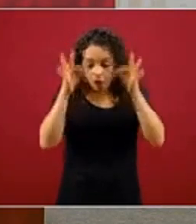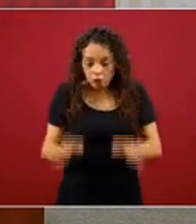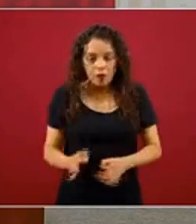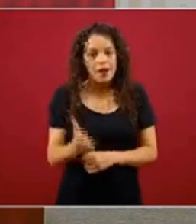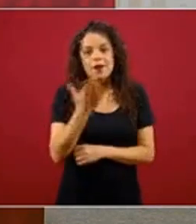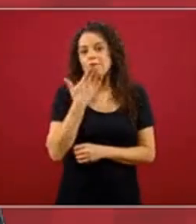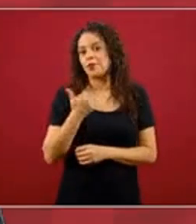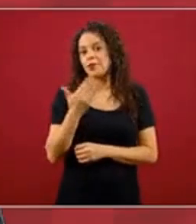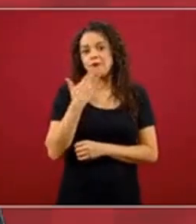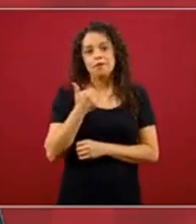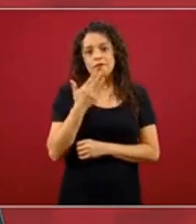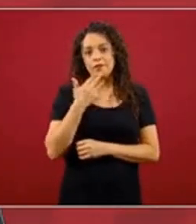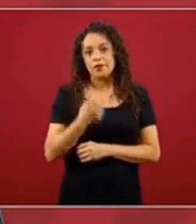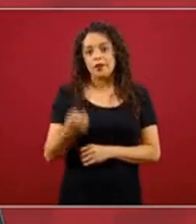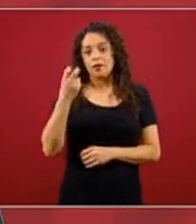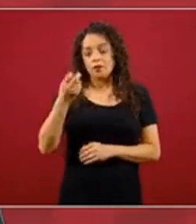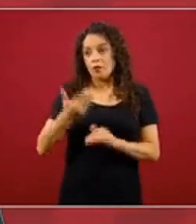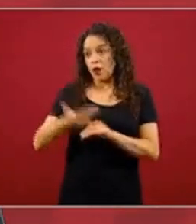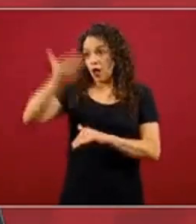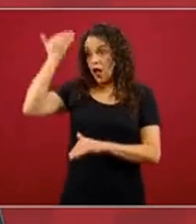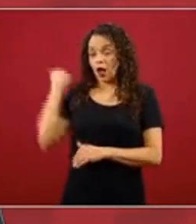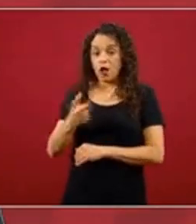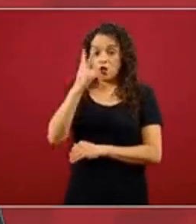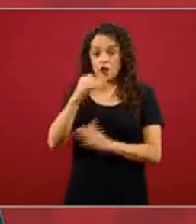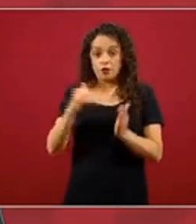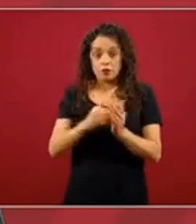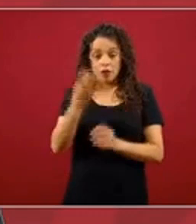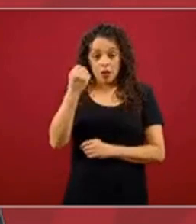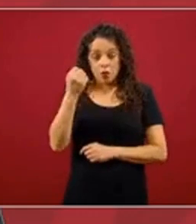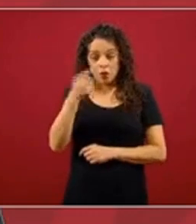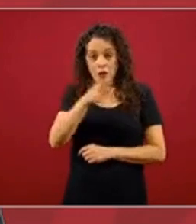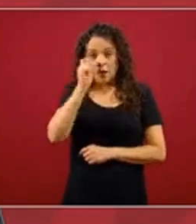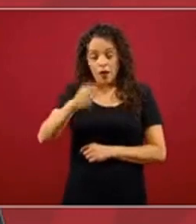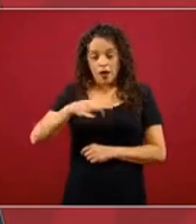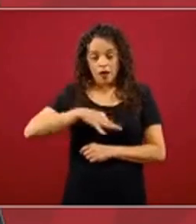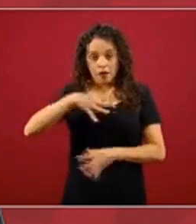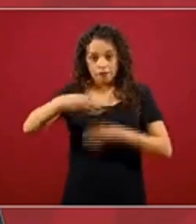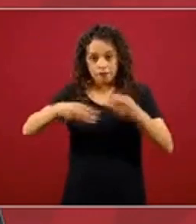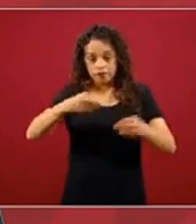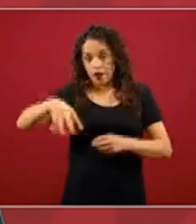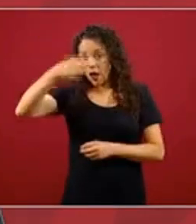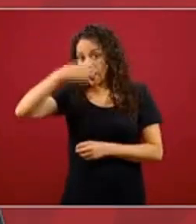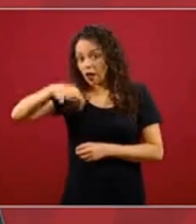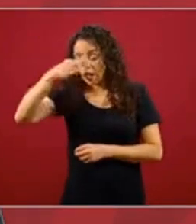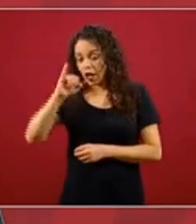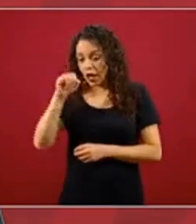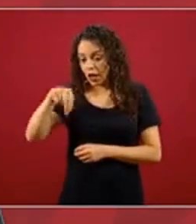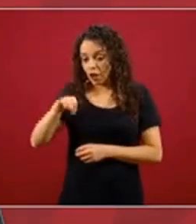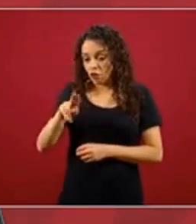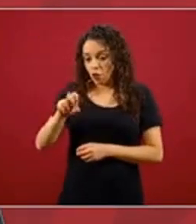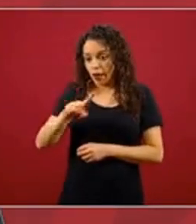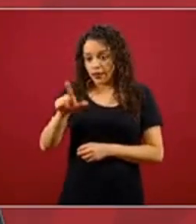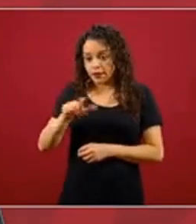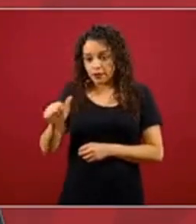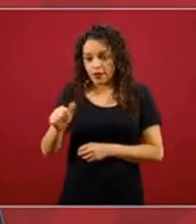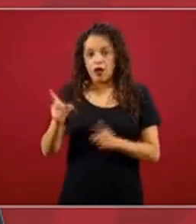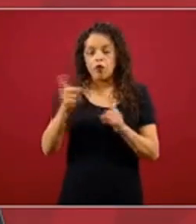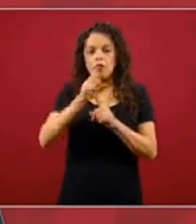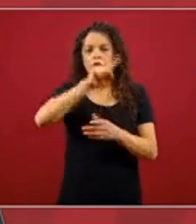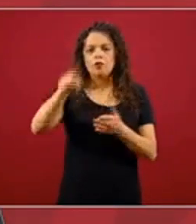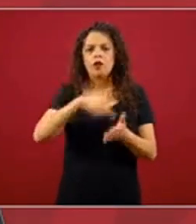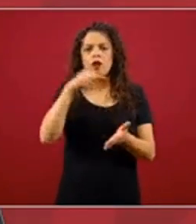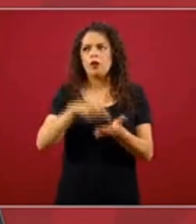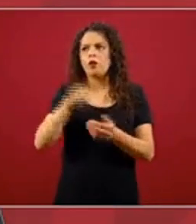En la pandemia de influenza 2009 se estableció un nuevo laboratorio que está en la zona de la Jusco Medio, que